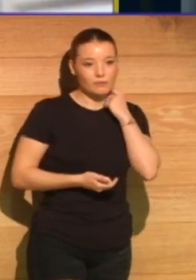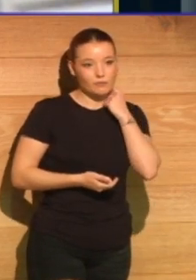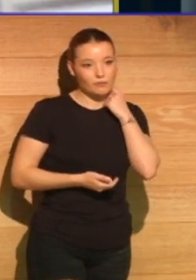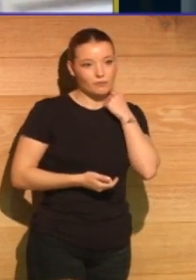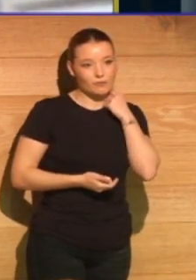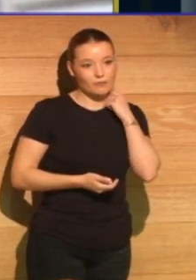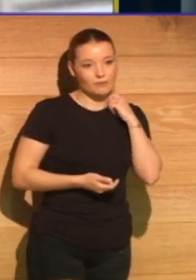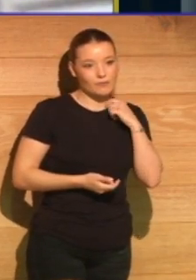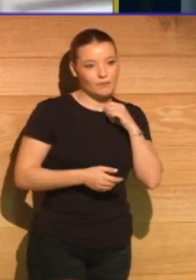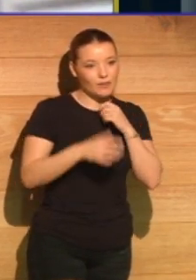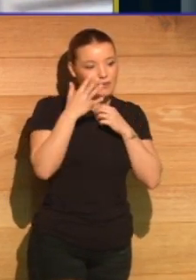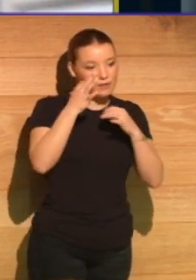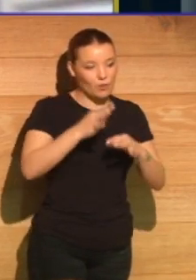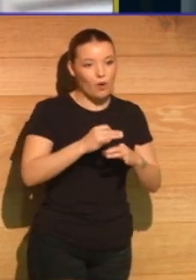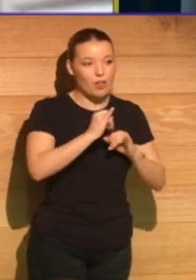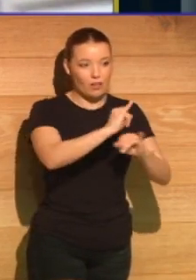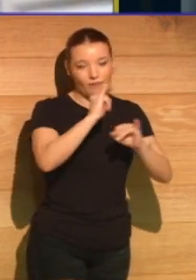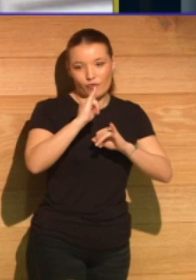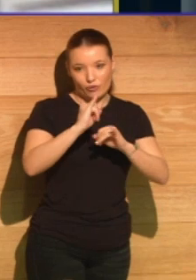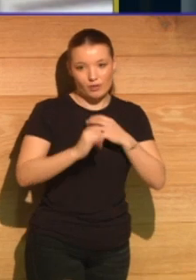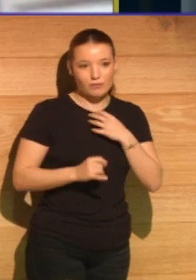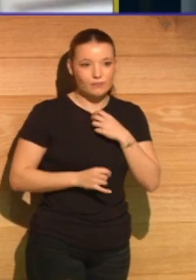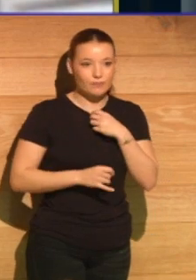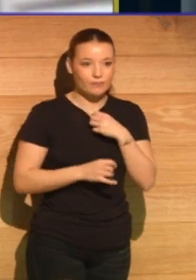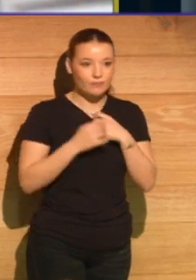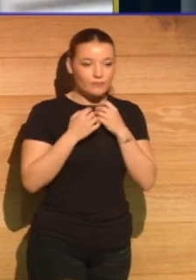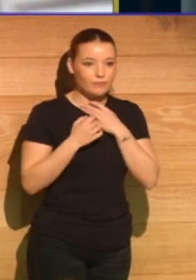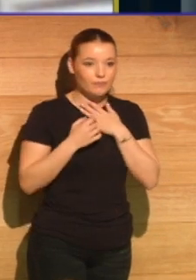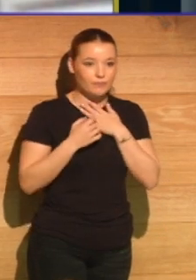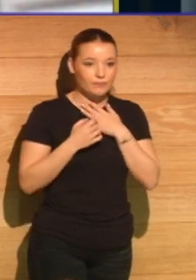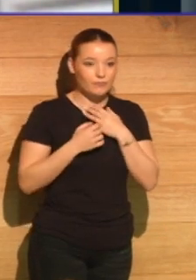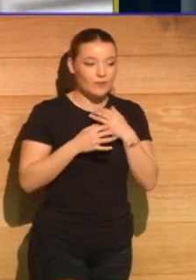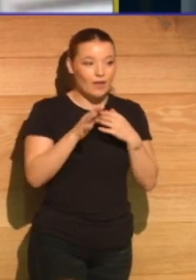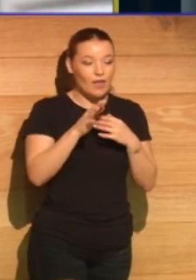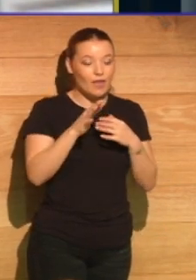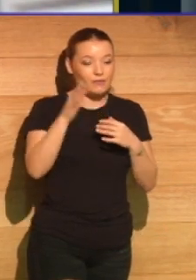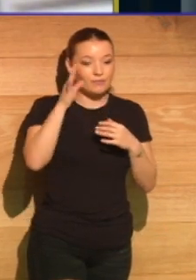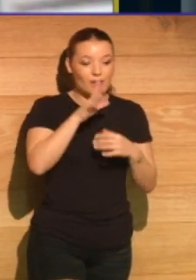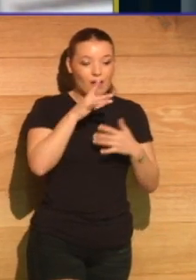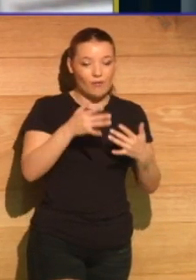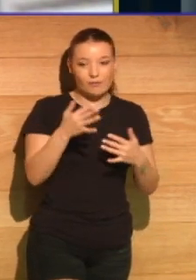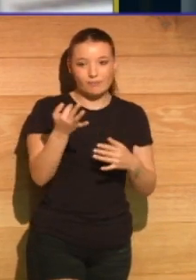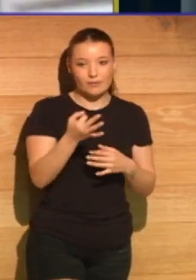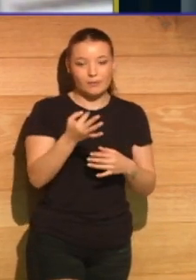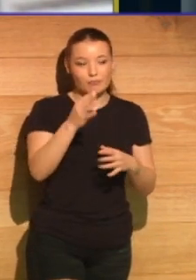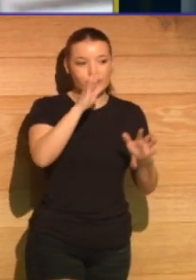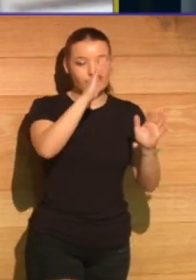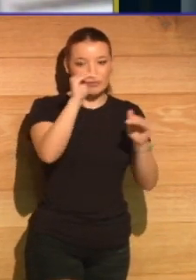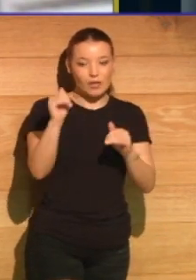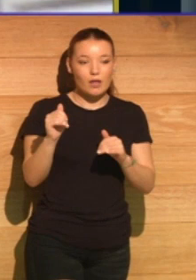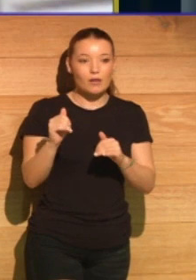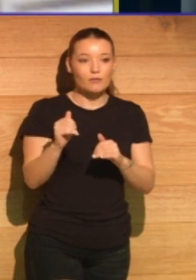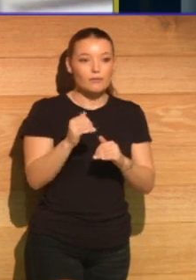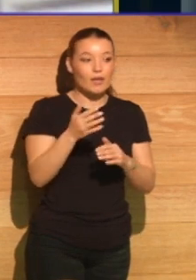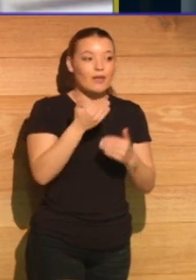disfrutar, sin duda, sin duda. No me queda más que despediros, que volver a agradecer a la